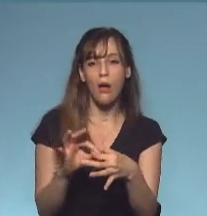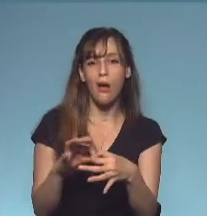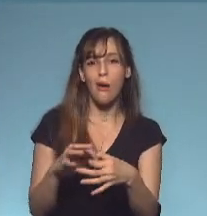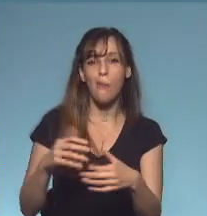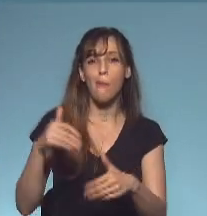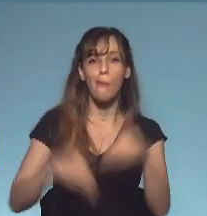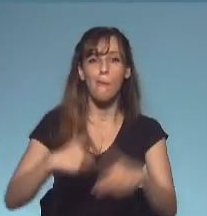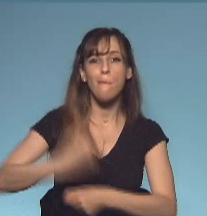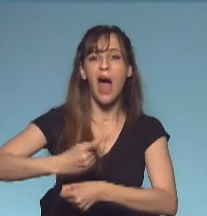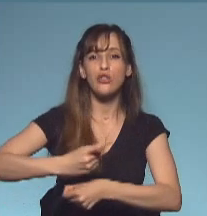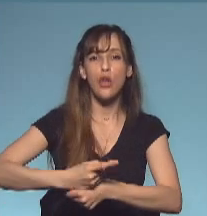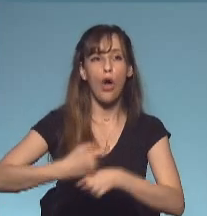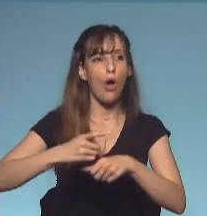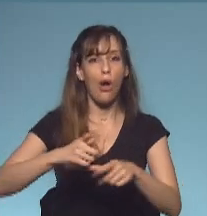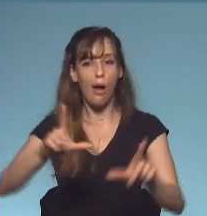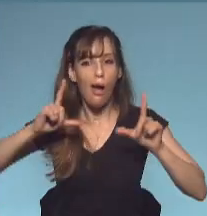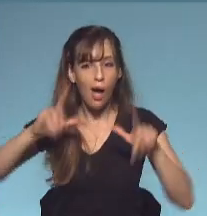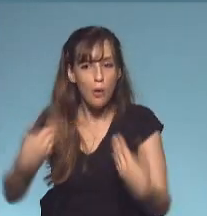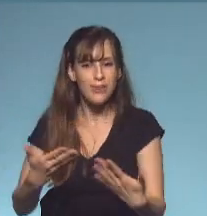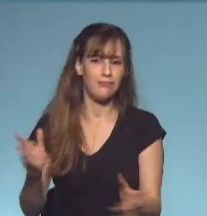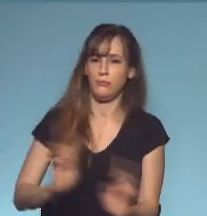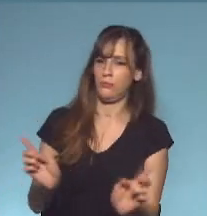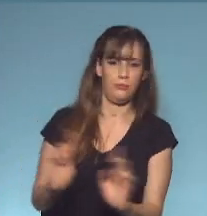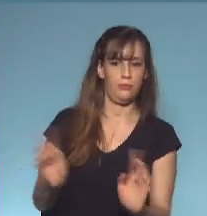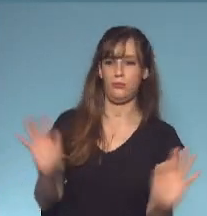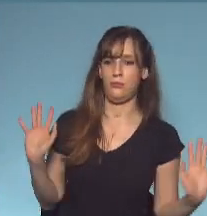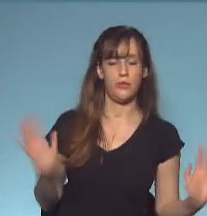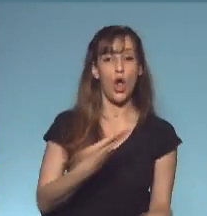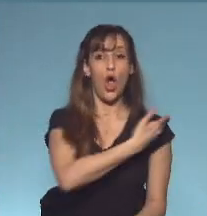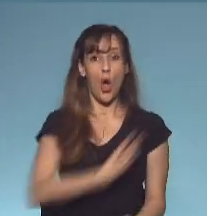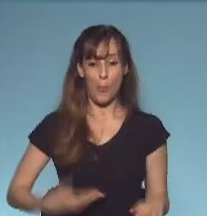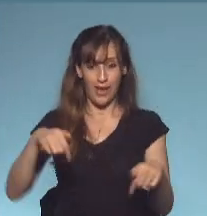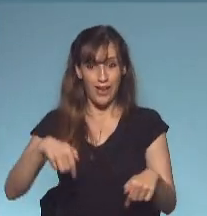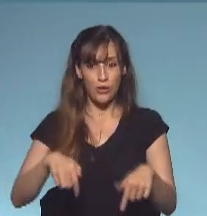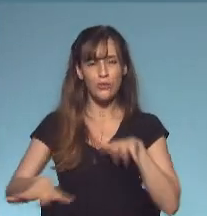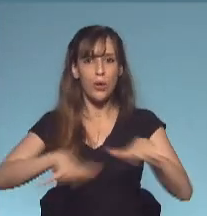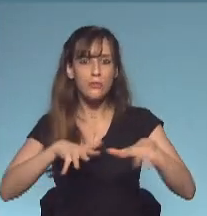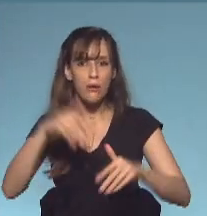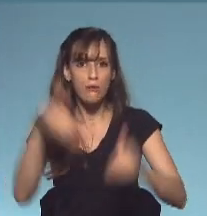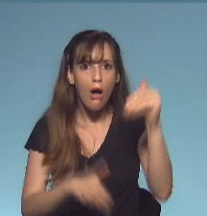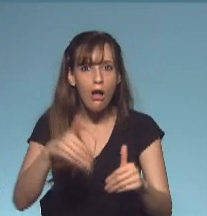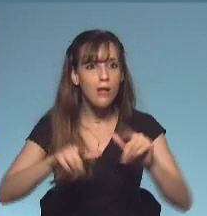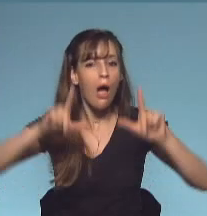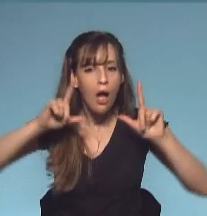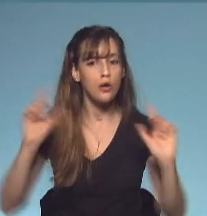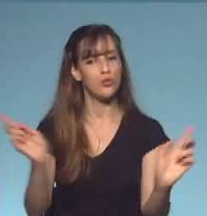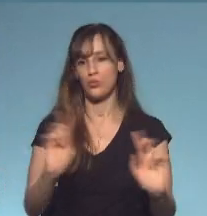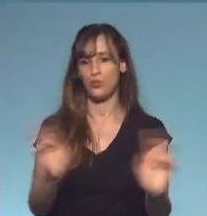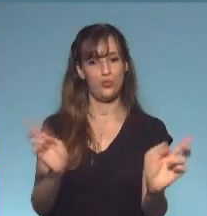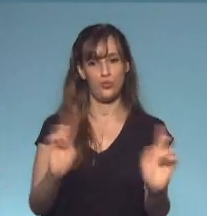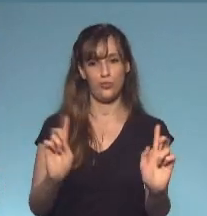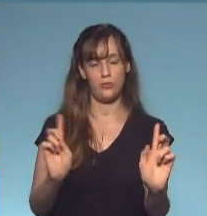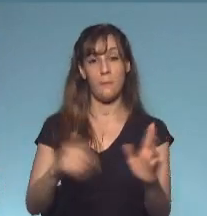lo vuelvo a decir. Este gobierno no está en campaña electoral, está en campaña de